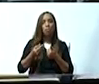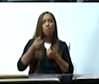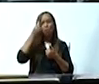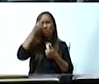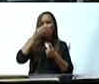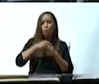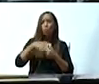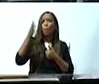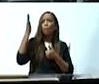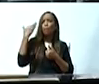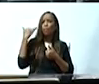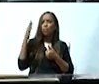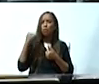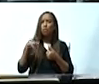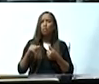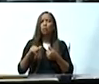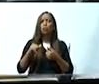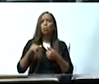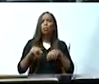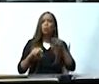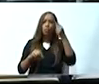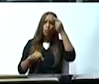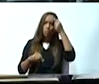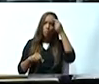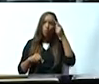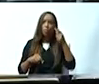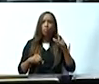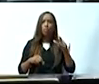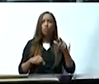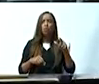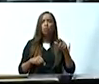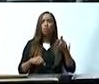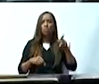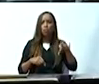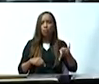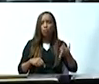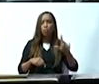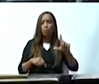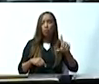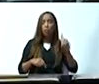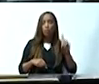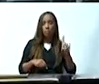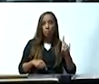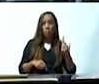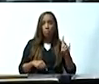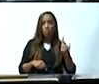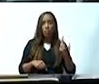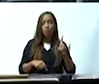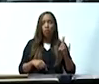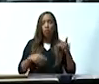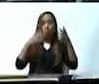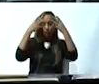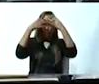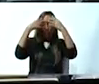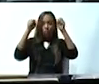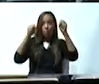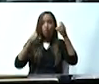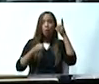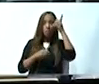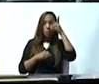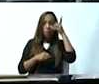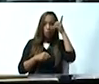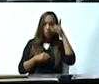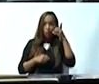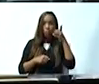reitero, colegas diputados y diputadas, siempre nosotros podemos sacar capital político en la